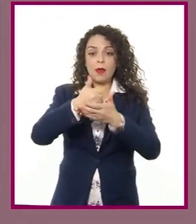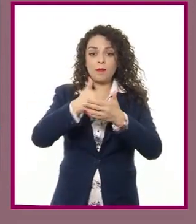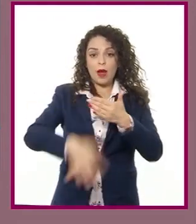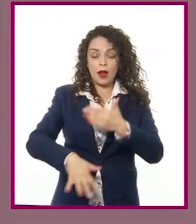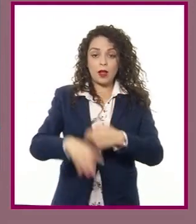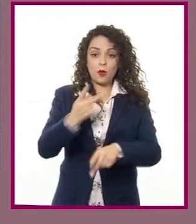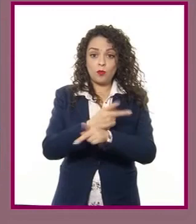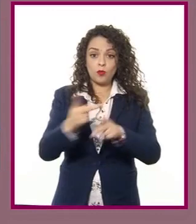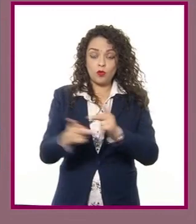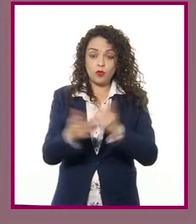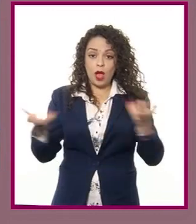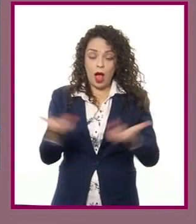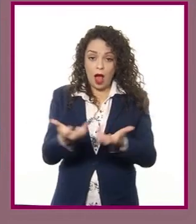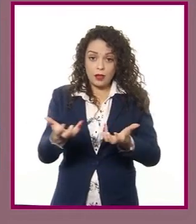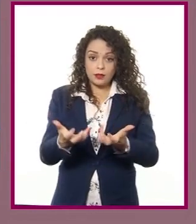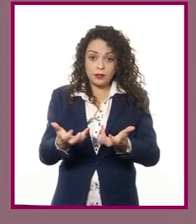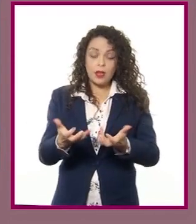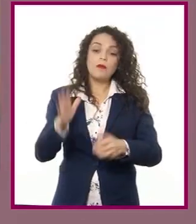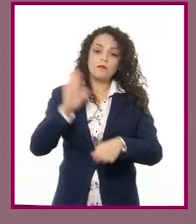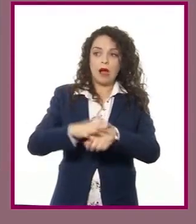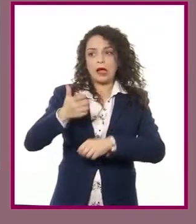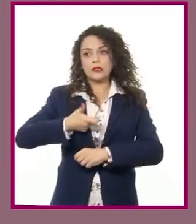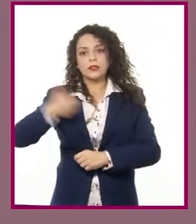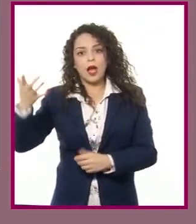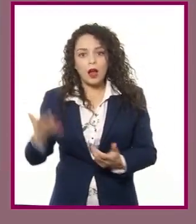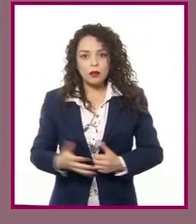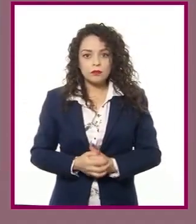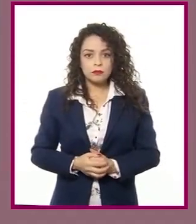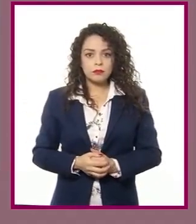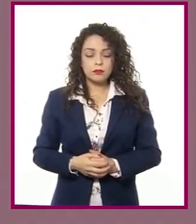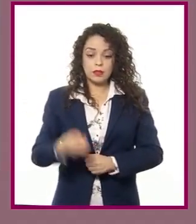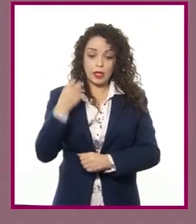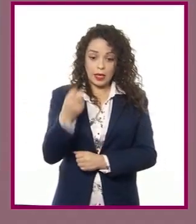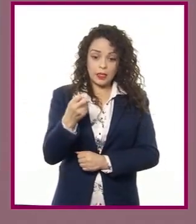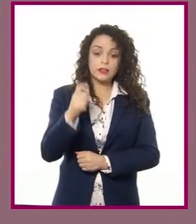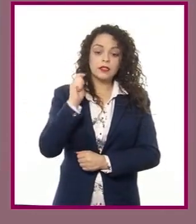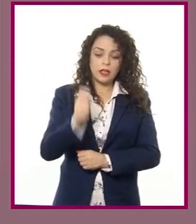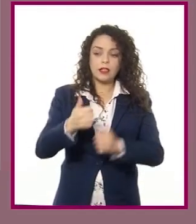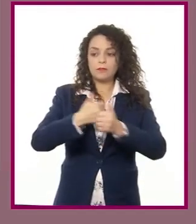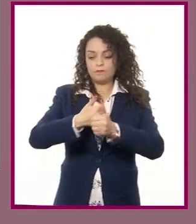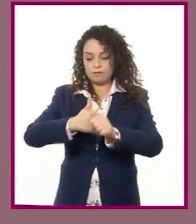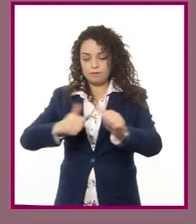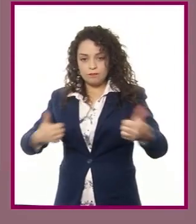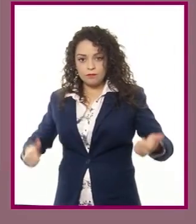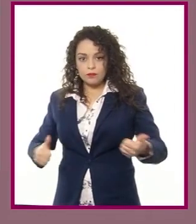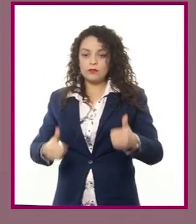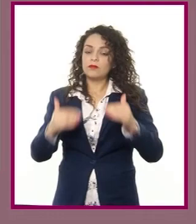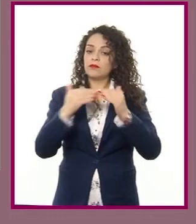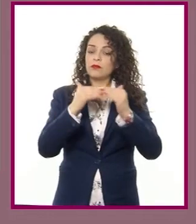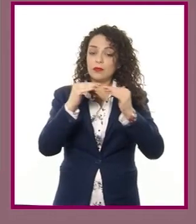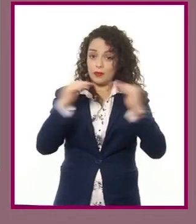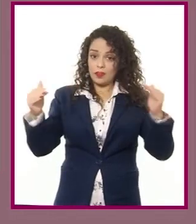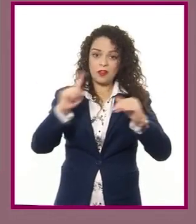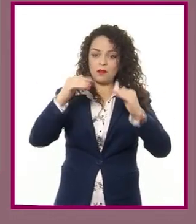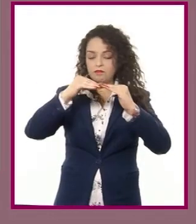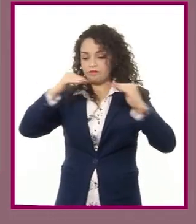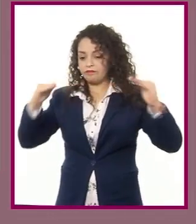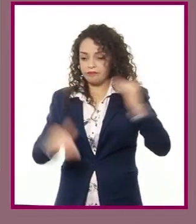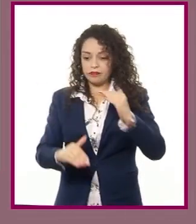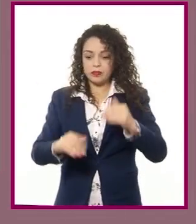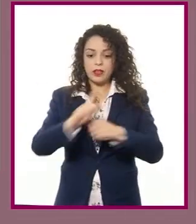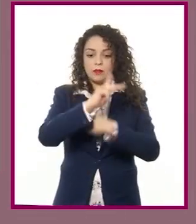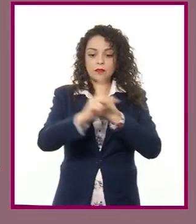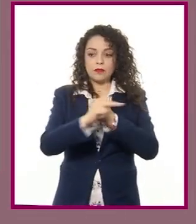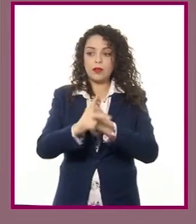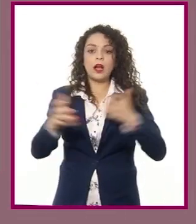los productos elaborados a precios altos, lo que implica atraso y desigualdad en los países productores de materias primas.